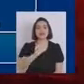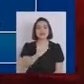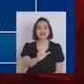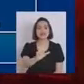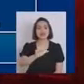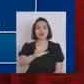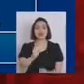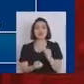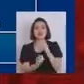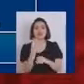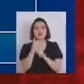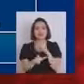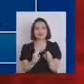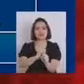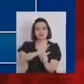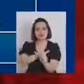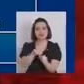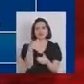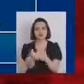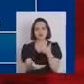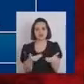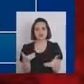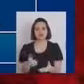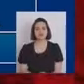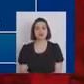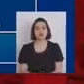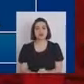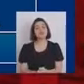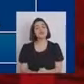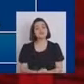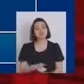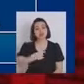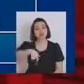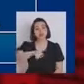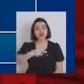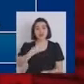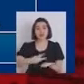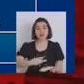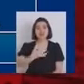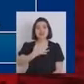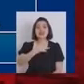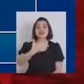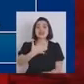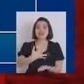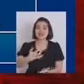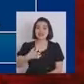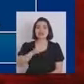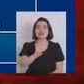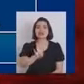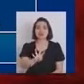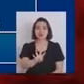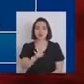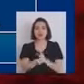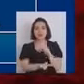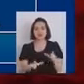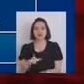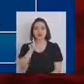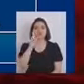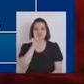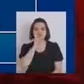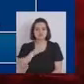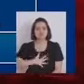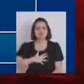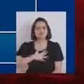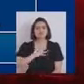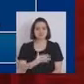Sí, eso, bueno, es un tema de los insumos, ¿no? Que ha sido bien dificultoso, pero hasta ahora la Central Nacional de Abastecimiento, que es